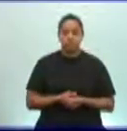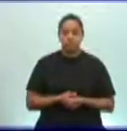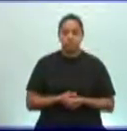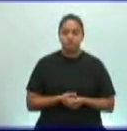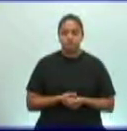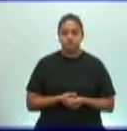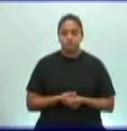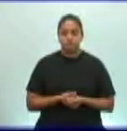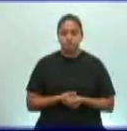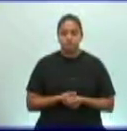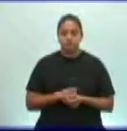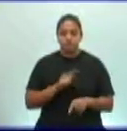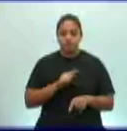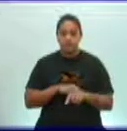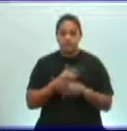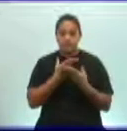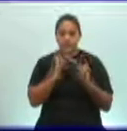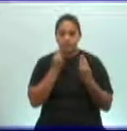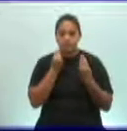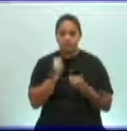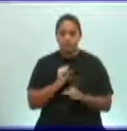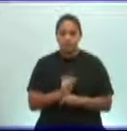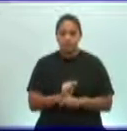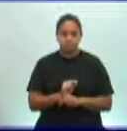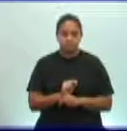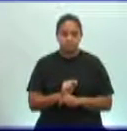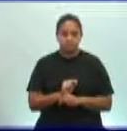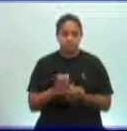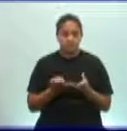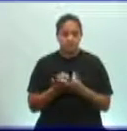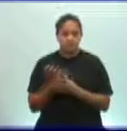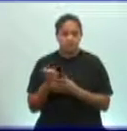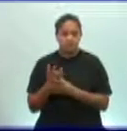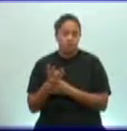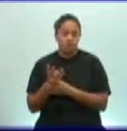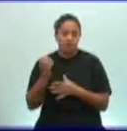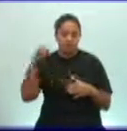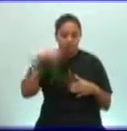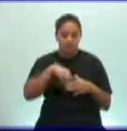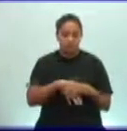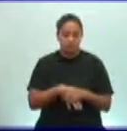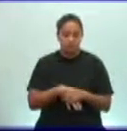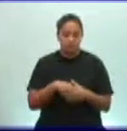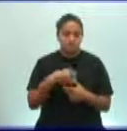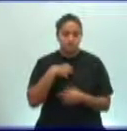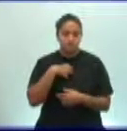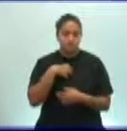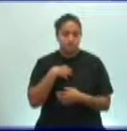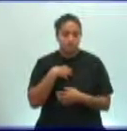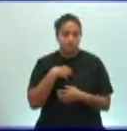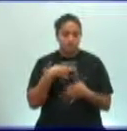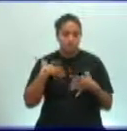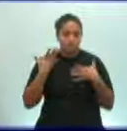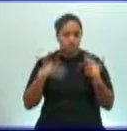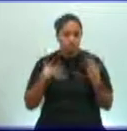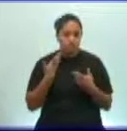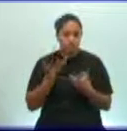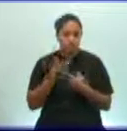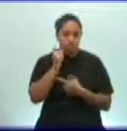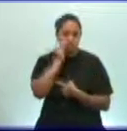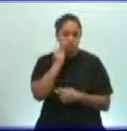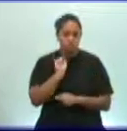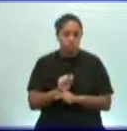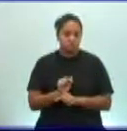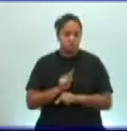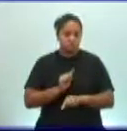El tiempo perdido. De un jardín en el pozo solía divertirse cierto mozo, horas pasando enteras